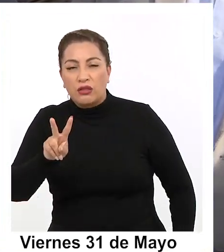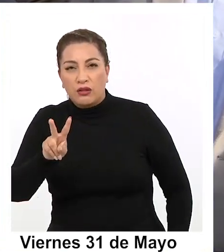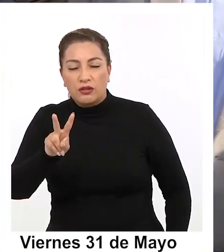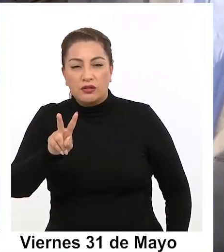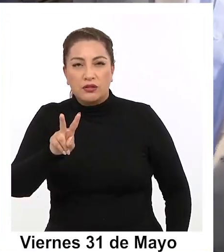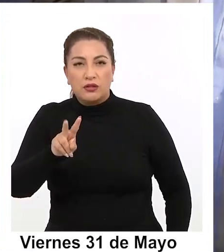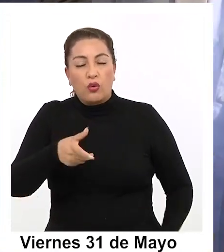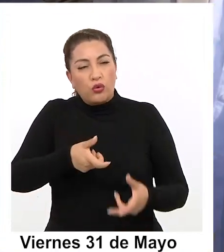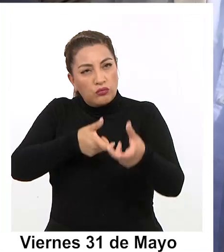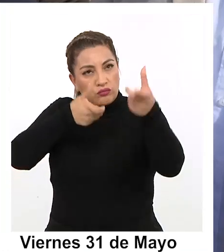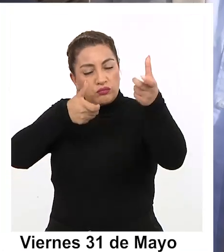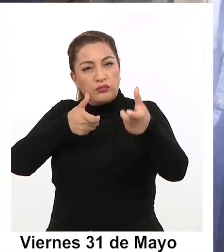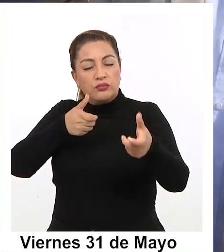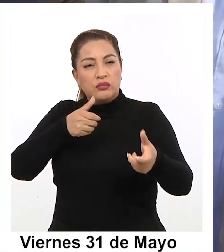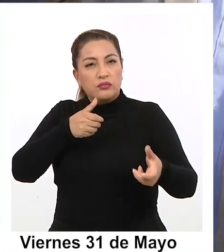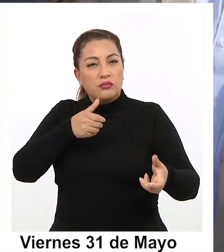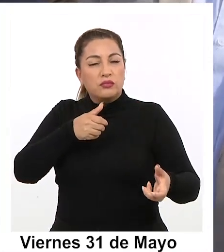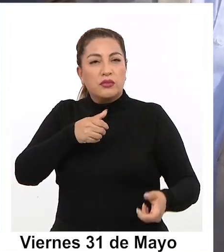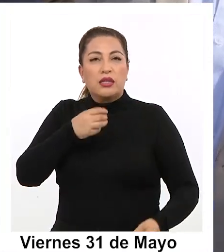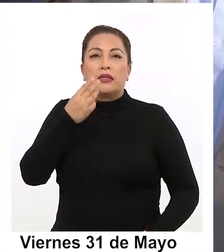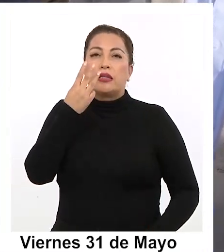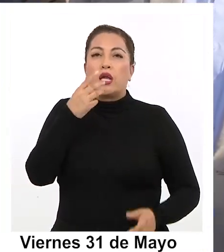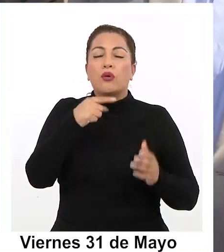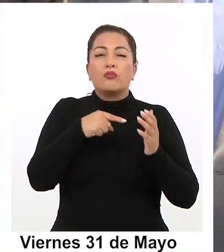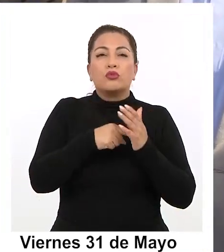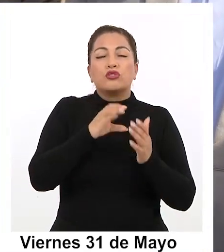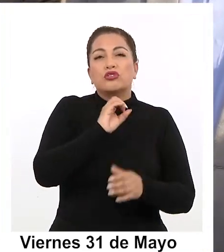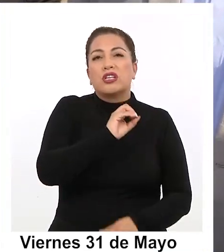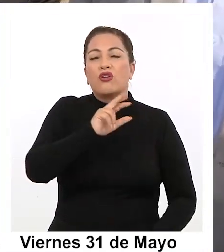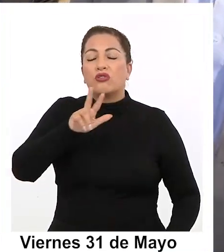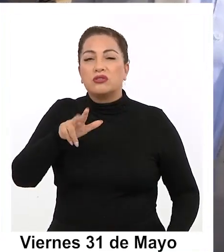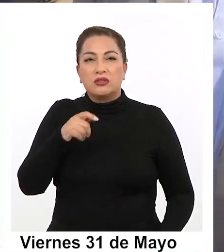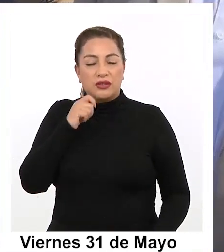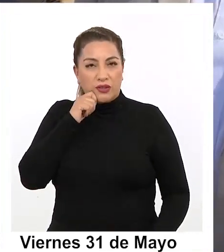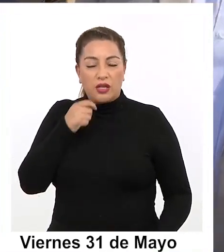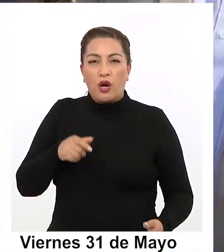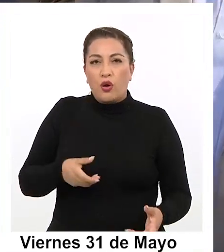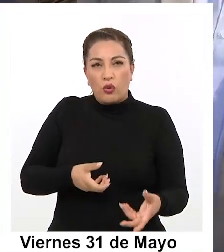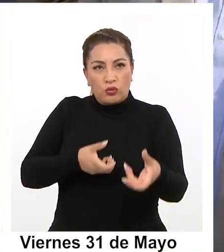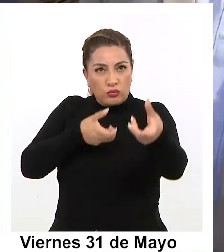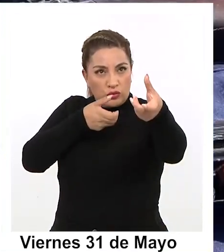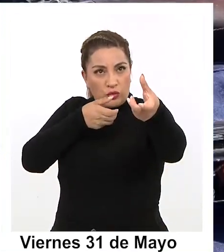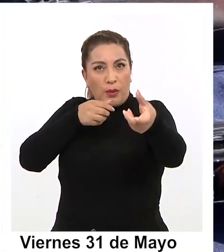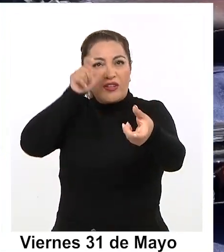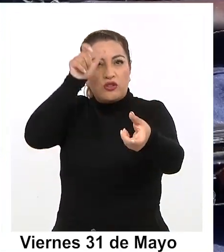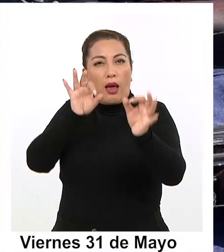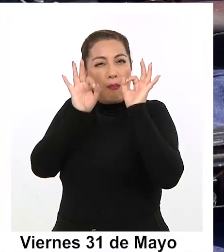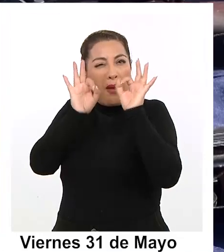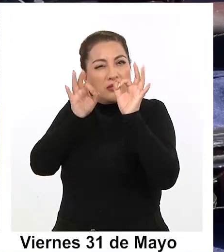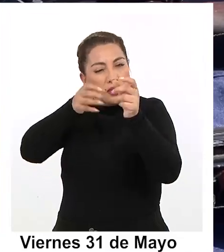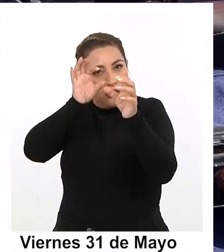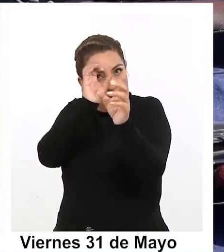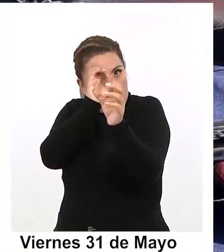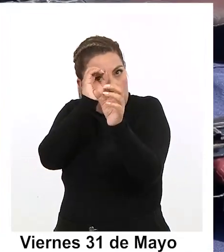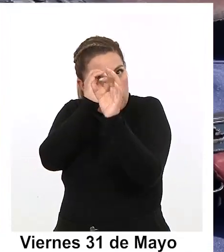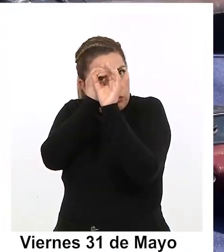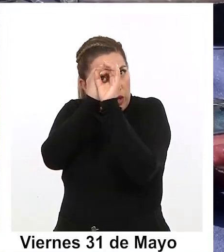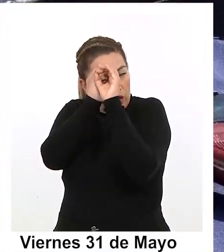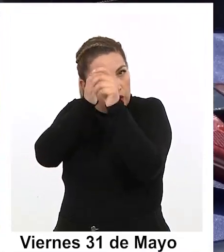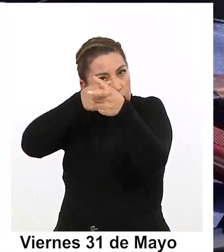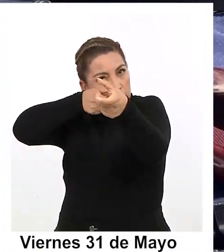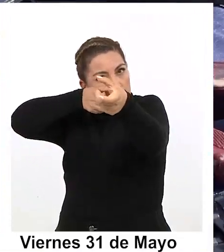fosil calibre pun 38 que es un fusil de francotirador tiene una mira